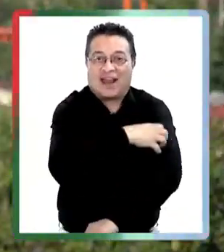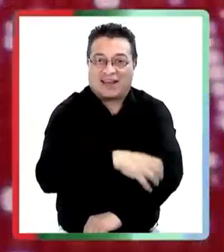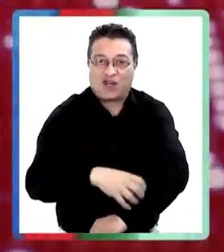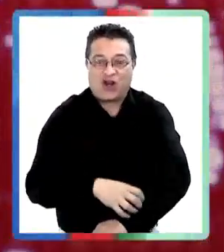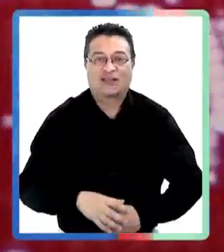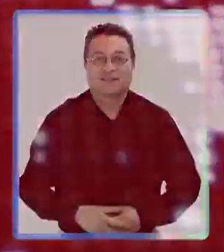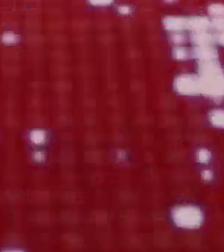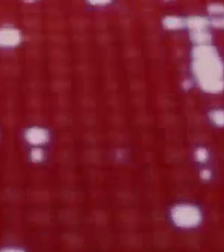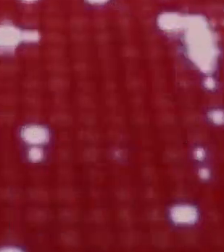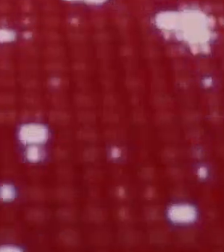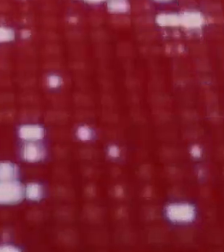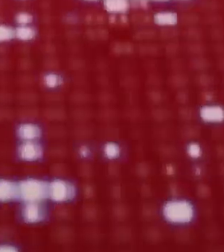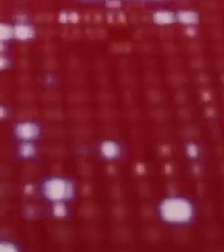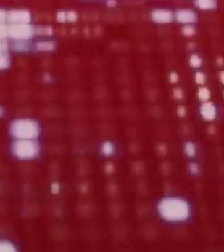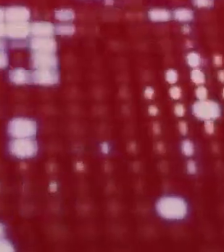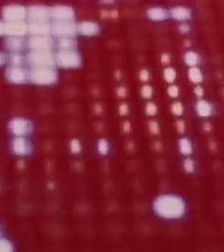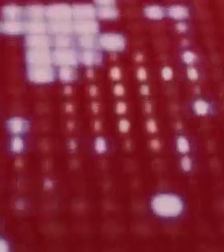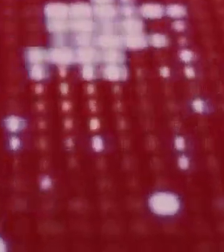regiones.